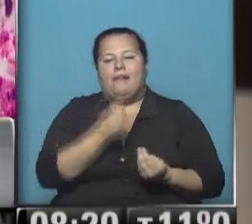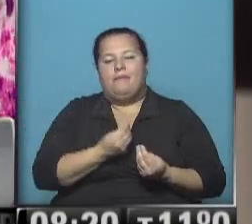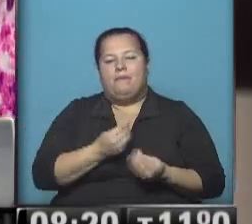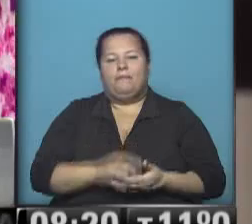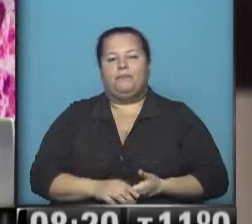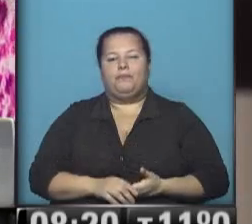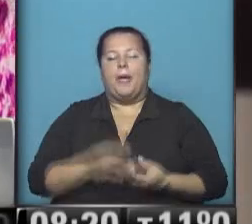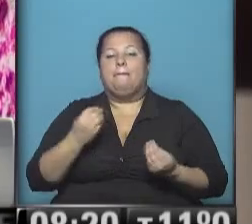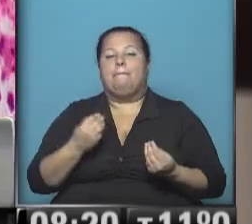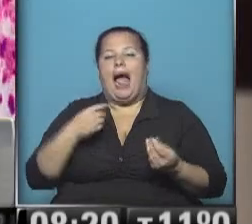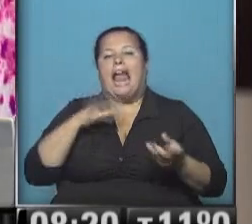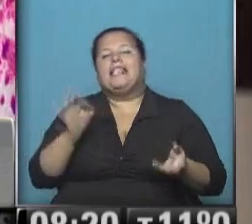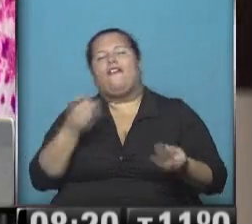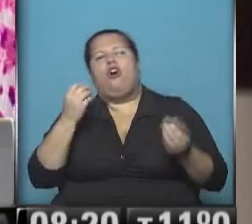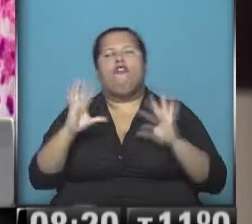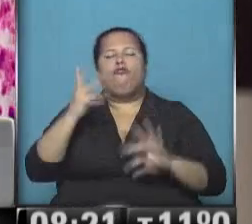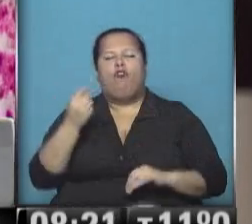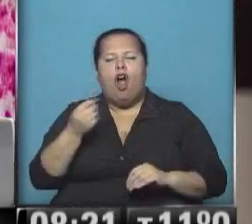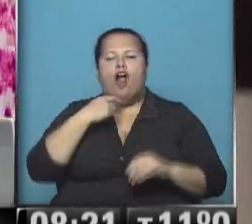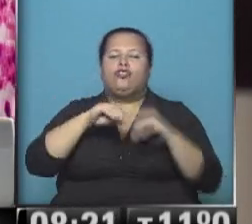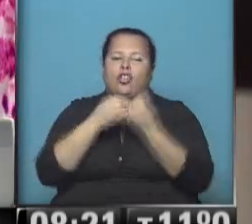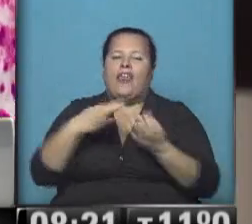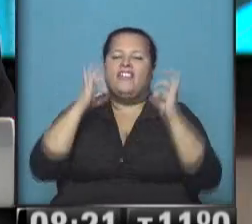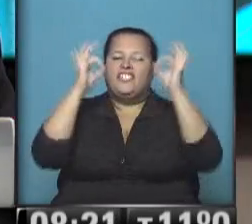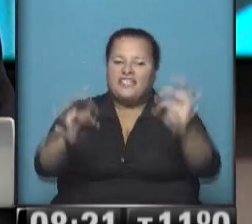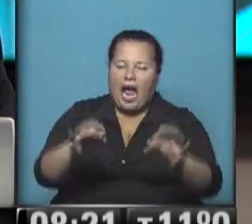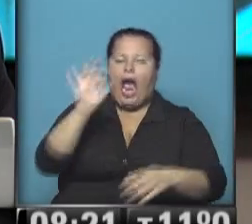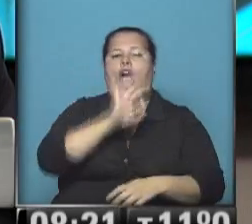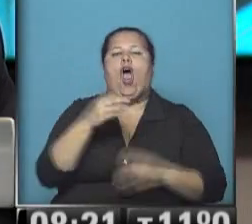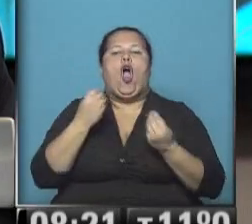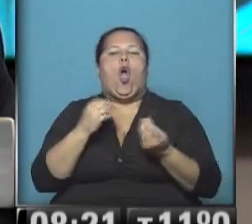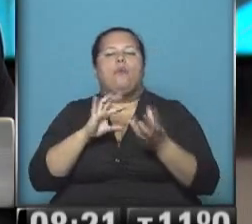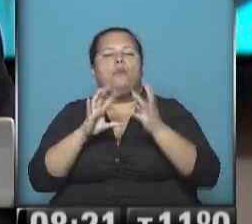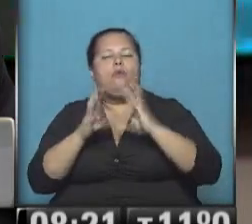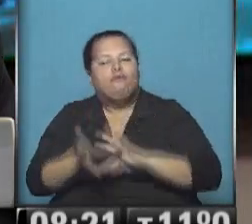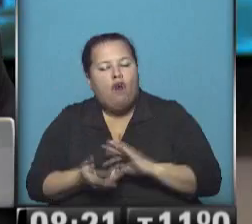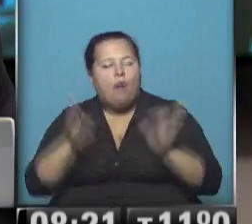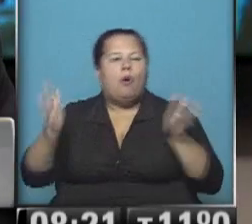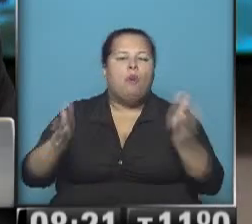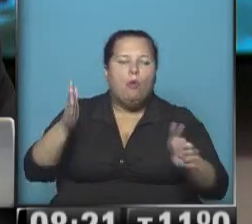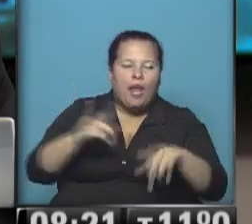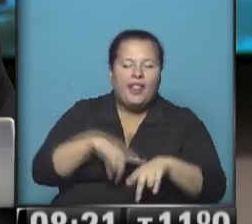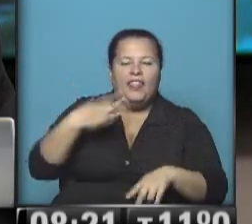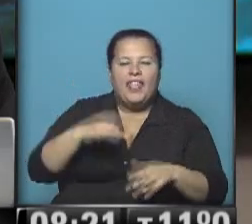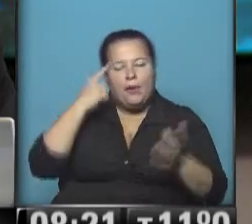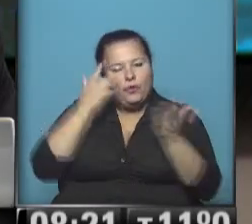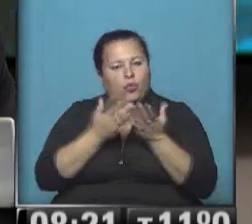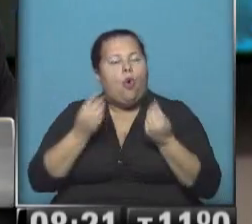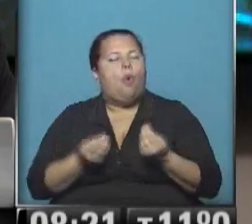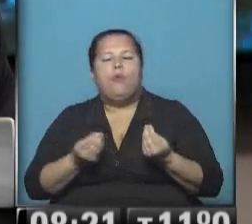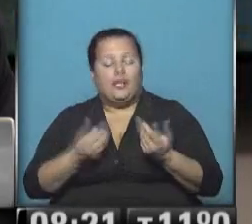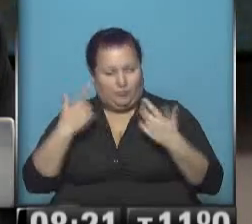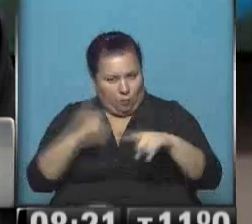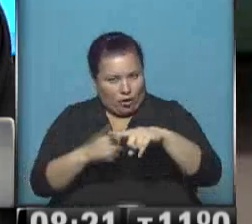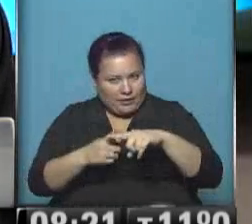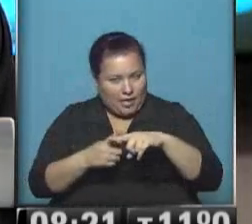como para tener una idea de qué número tenemos que alcanzar o en qué términos en qué períodos tenemos que evaluarlo como es